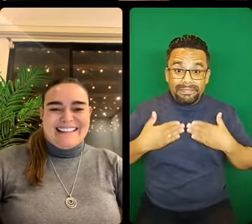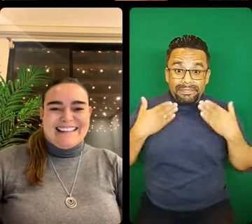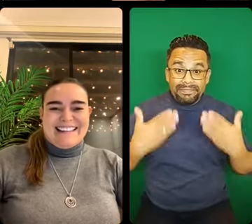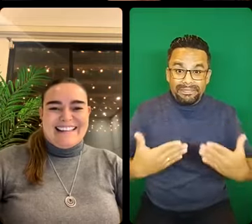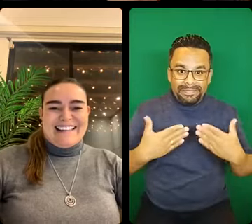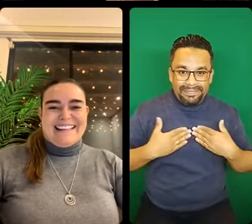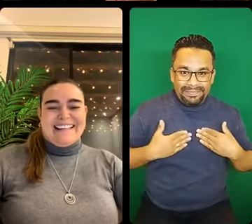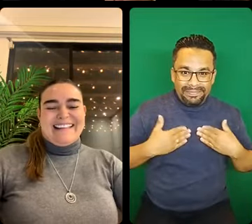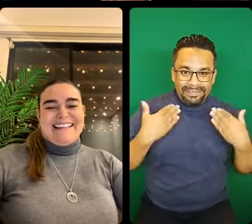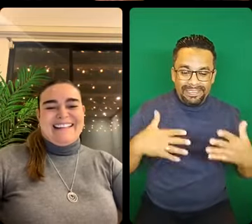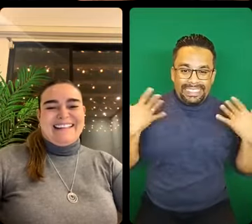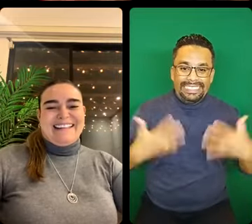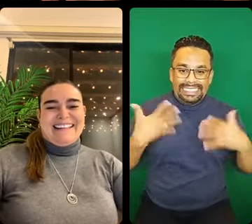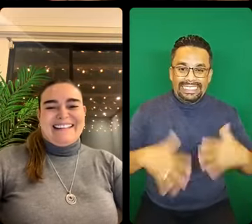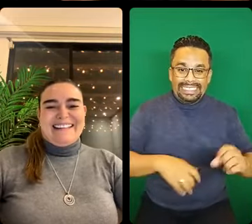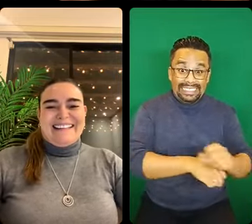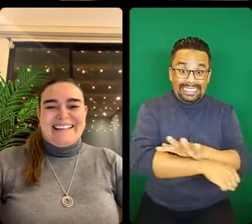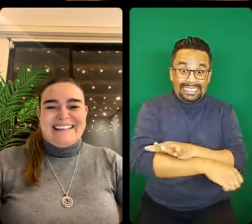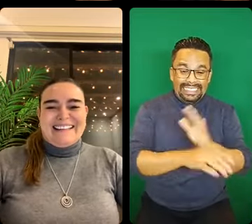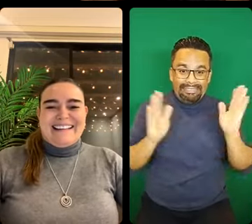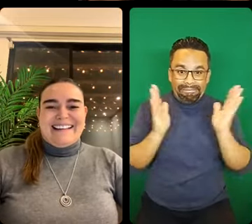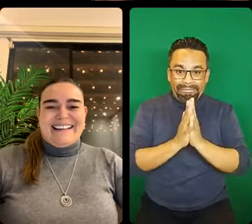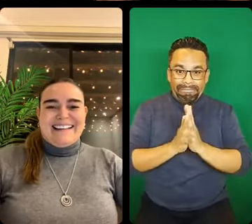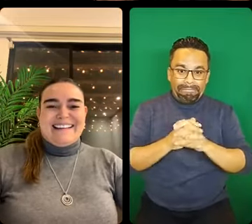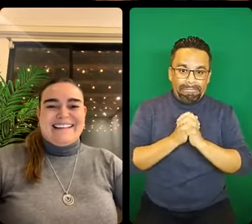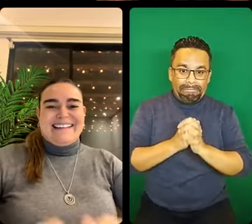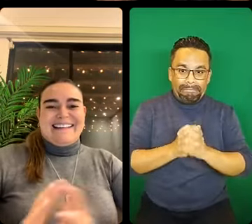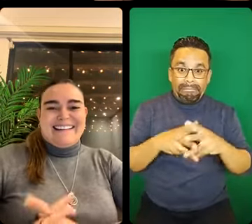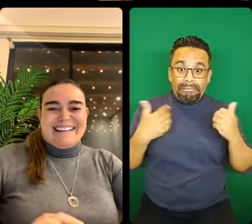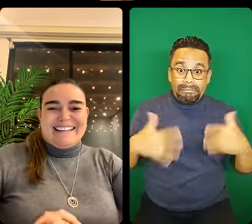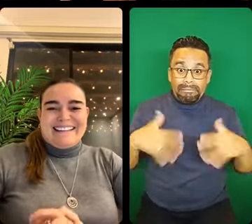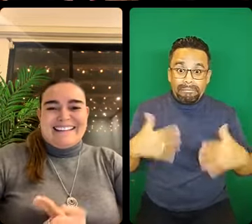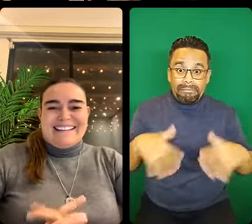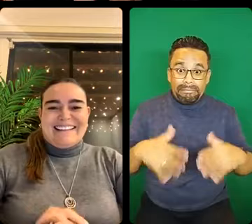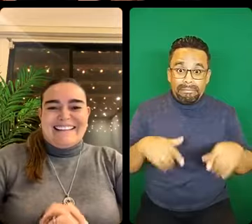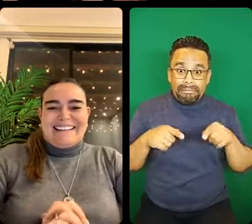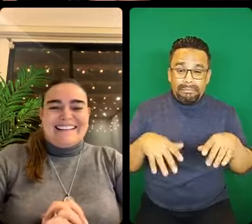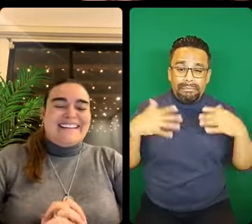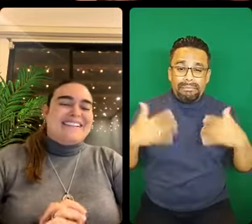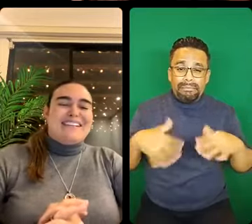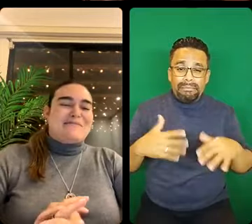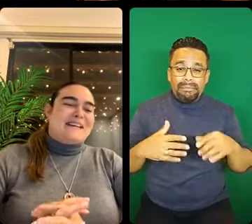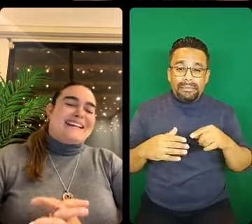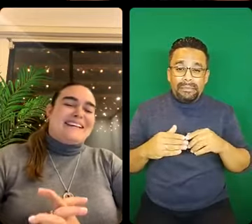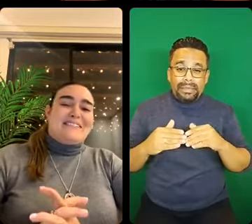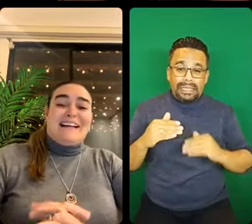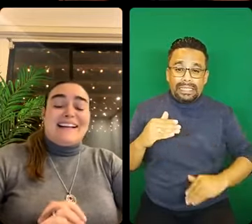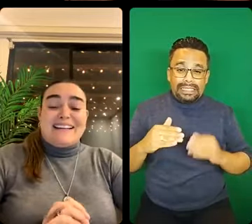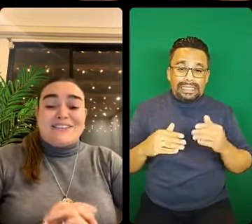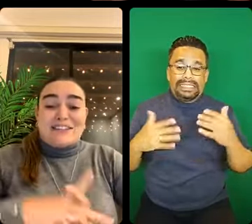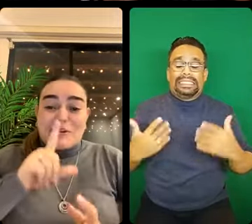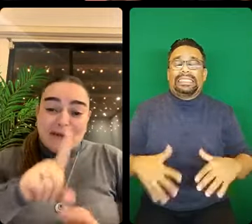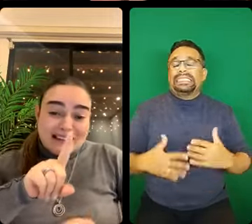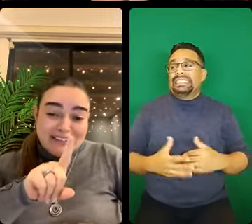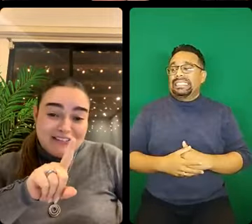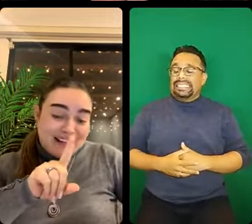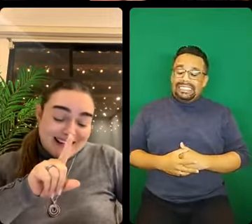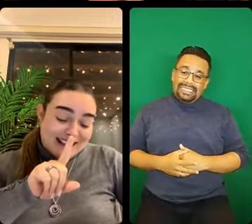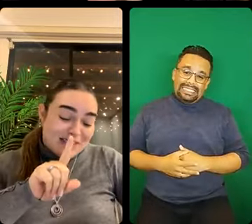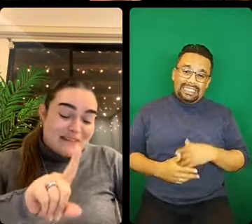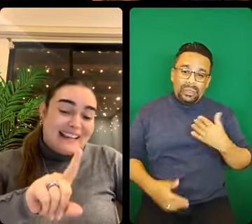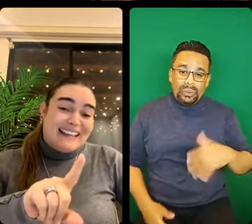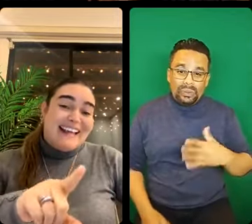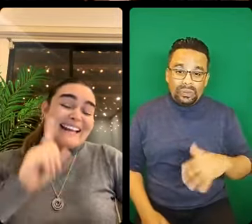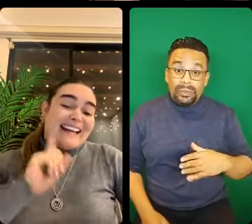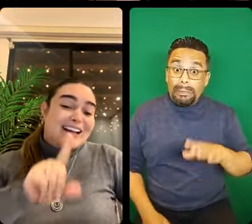¡Felicitaciones! ¡Qué emoción! Cata, estos son de 12 a 17 añitos. No, espectacular. Y yo te cuento una